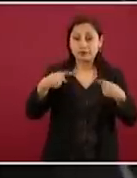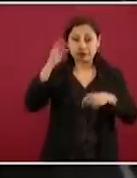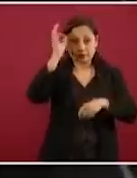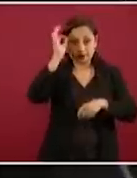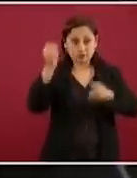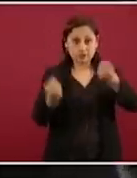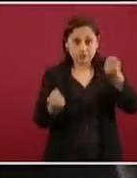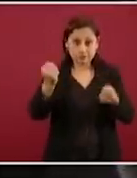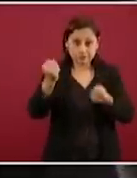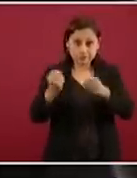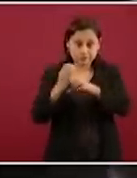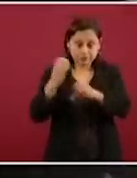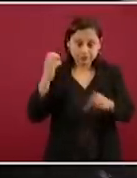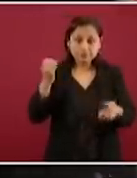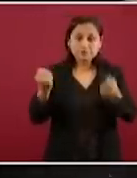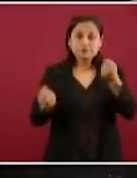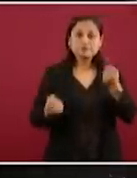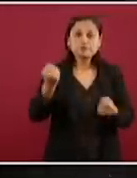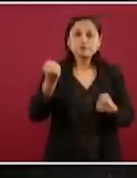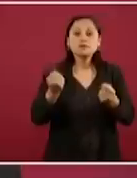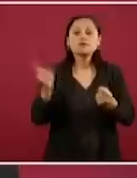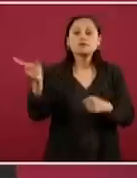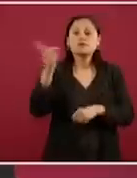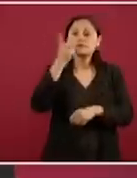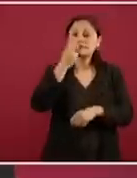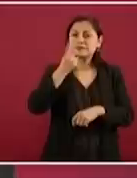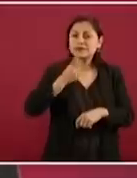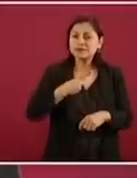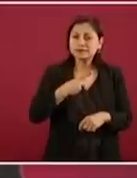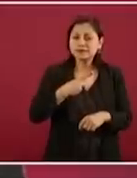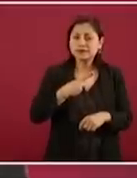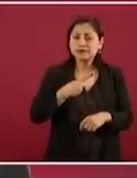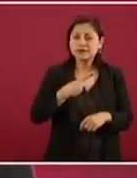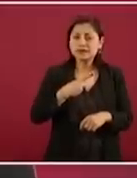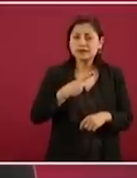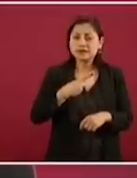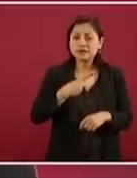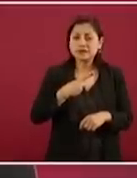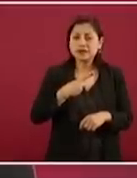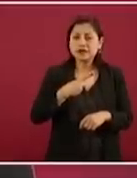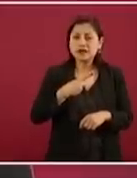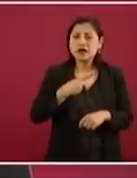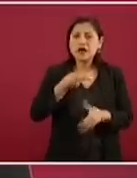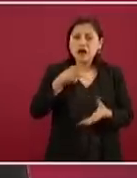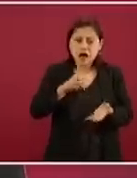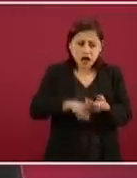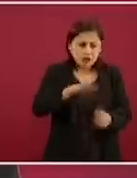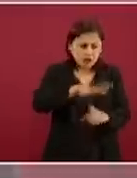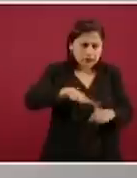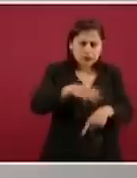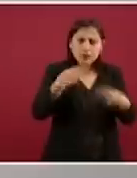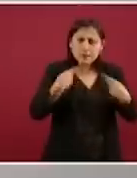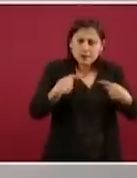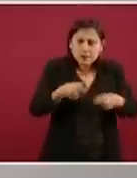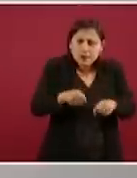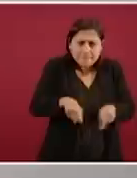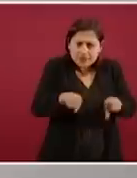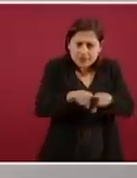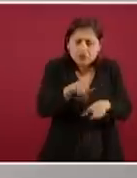que la misma gente, como saben que ya no se permite la corrupción,